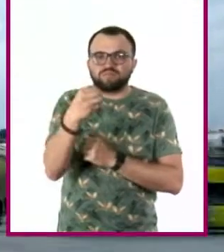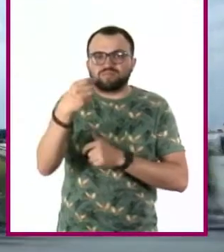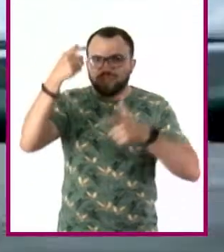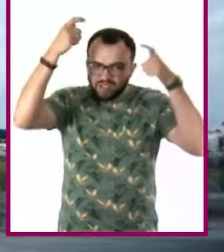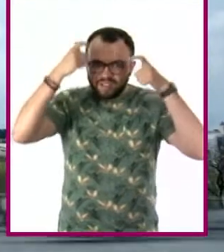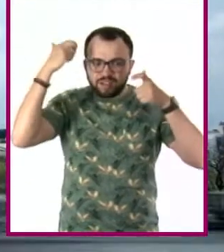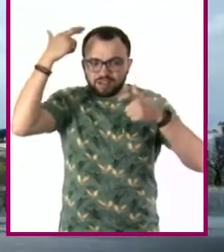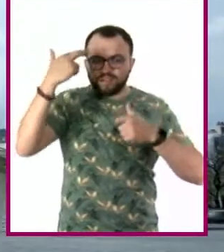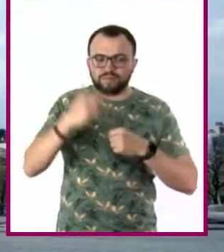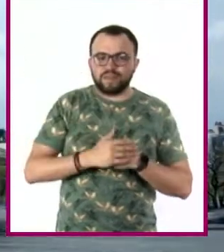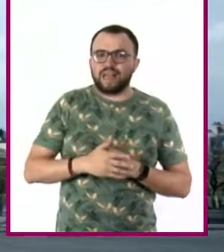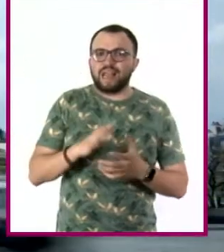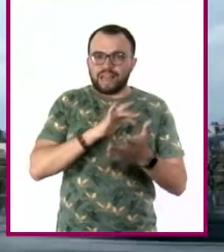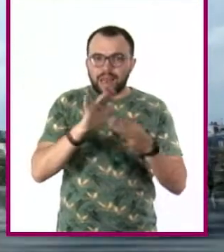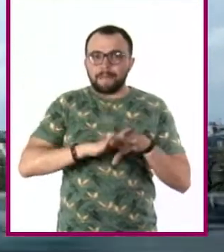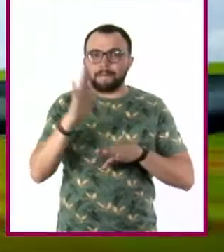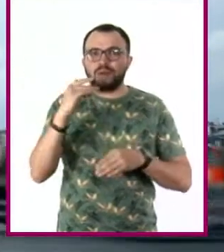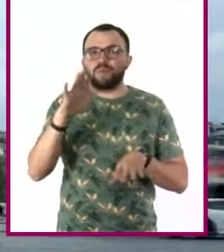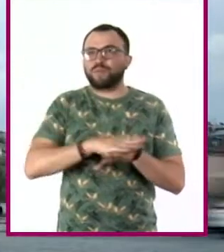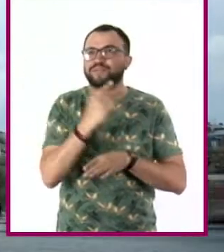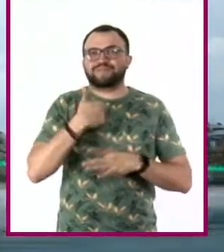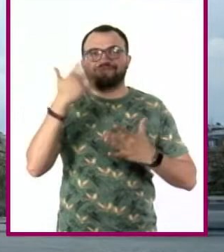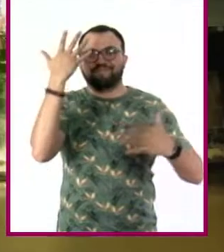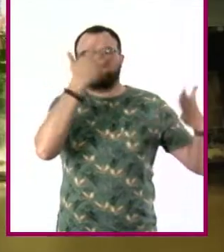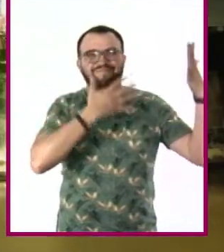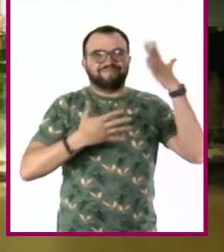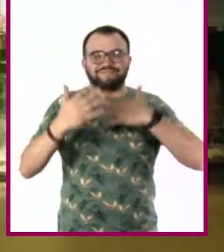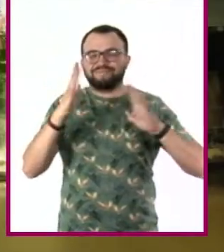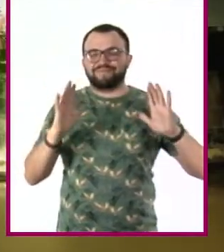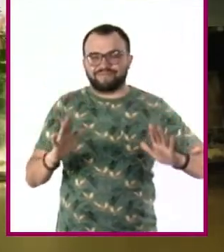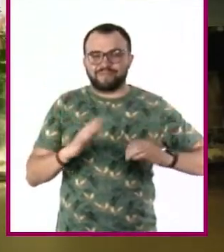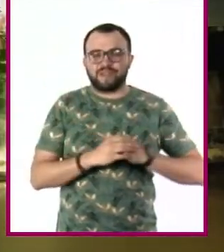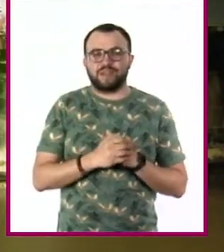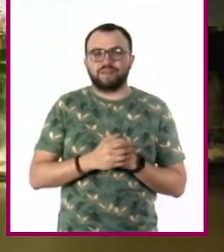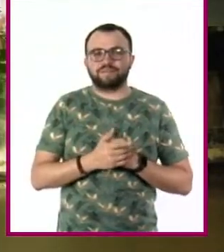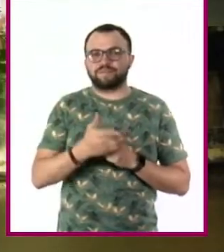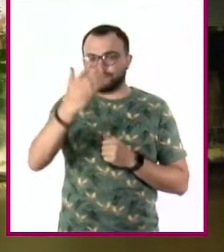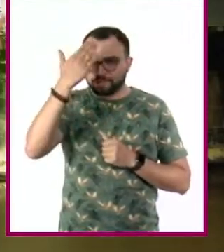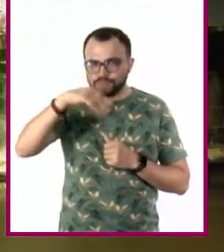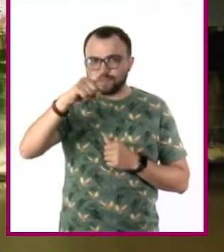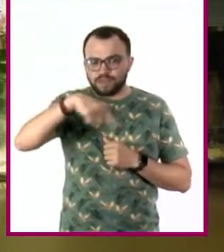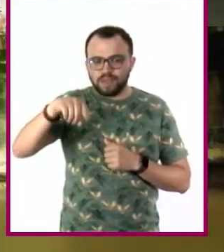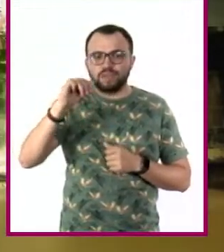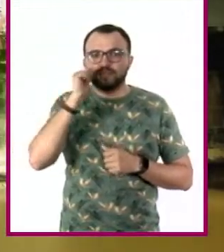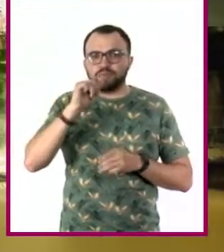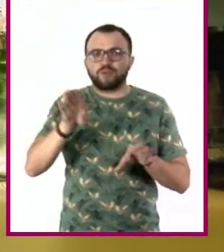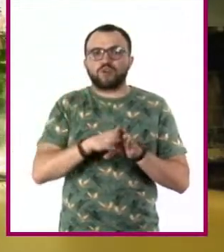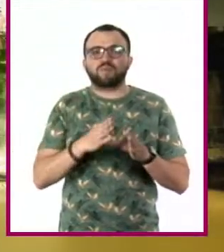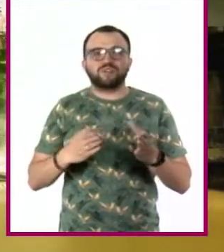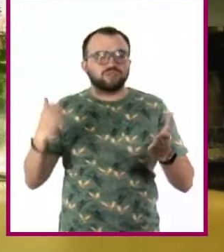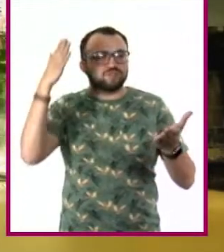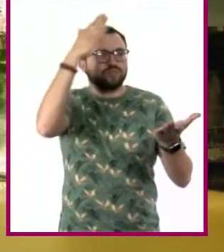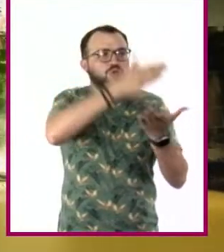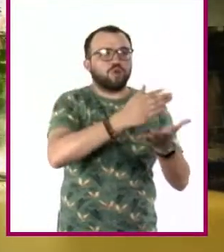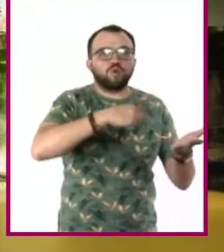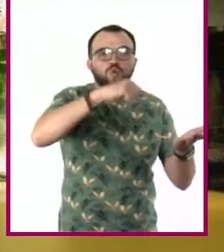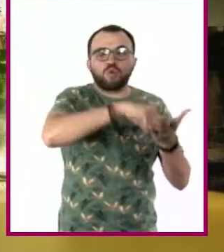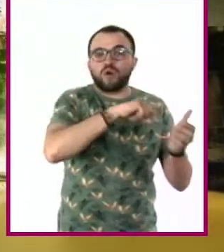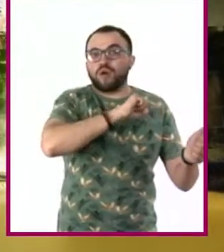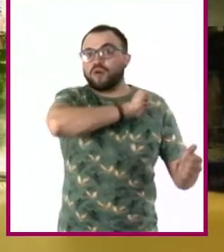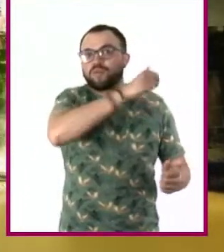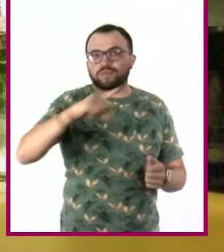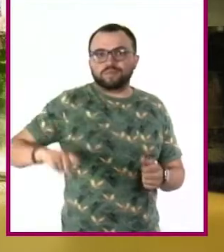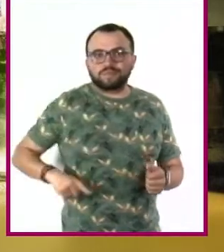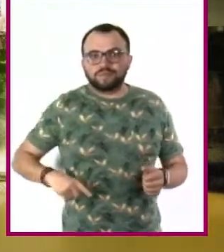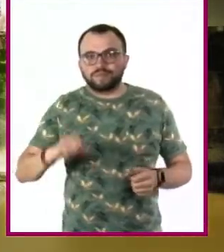Lee más, por favor, Frida. Es que me confundo. Pues sabemos bien que sí se atrevían a invadir otros estados. Sí,